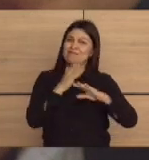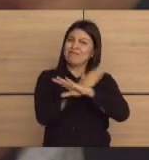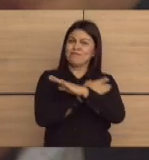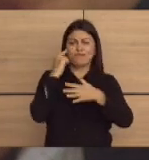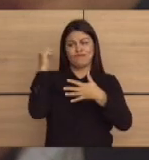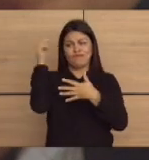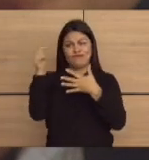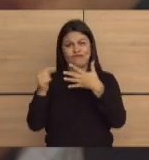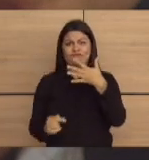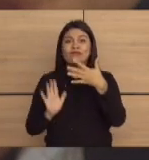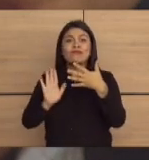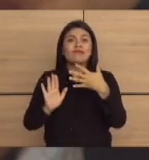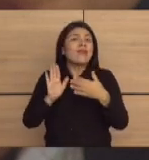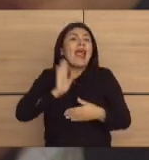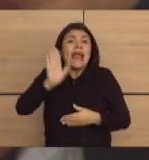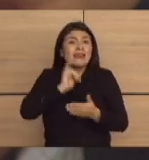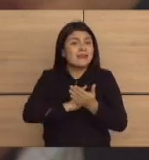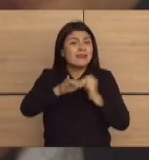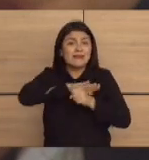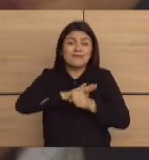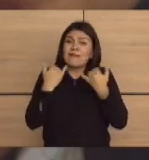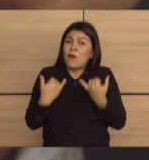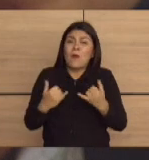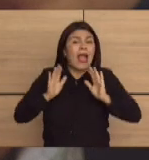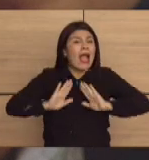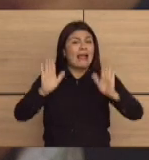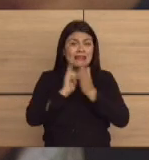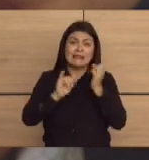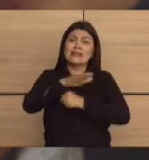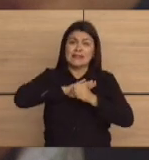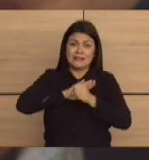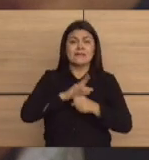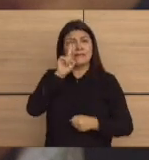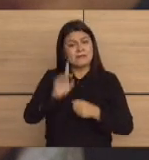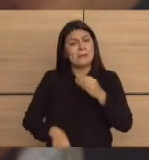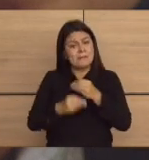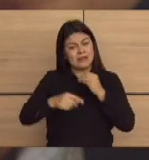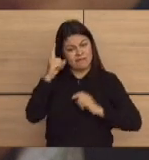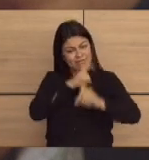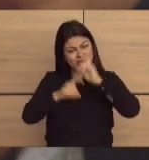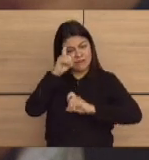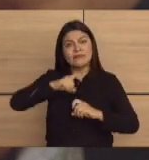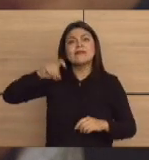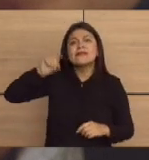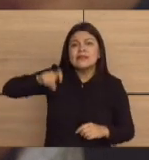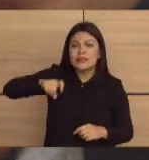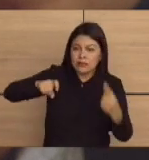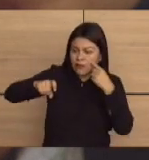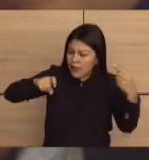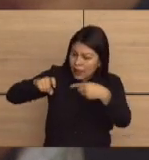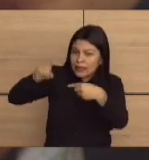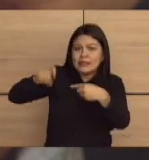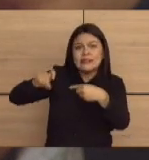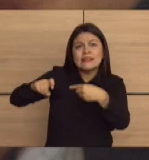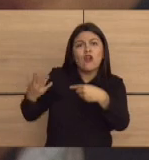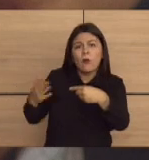esas son realidades del mundo de hoy, también es profundamente necesario que nos demos cuenta